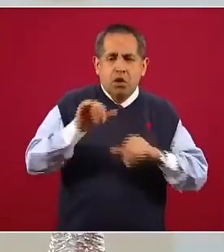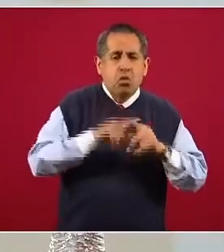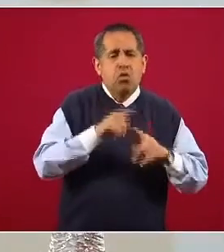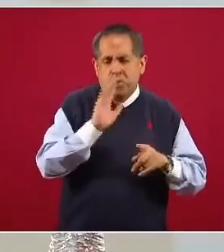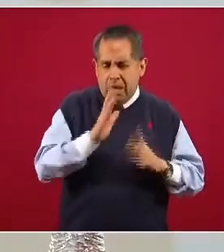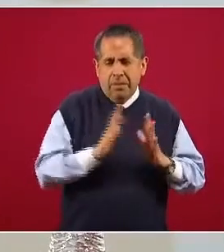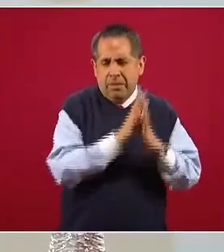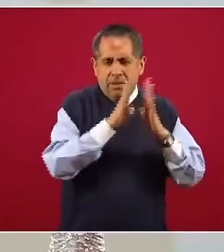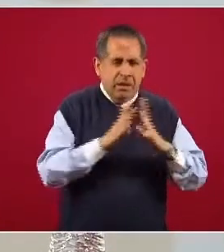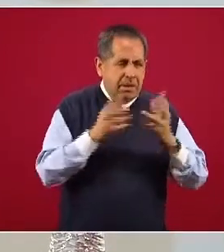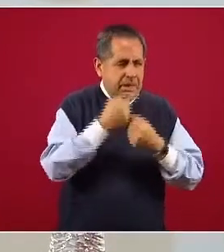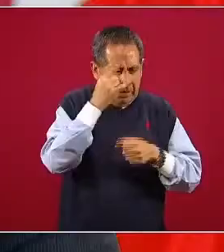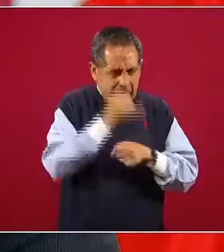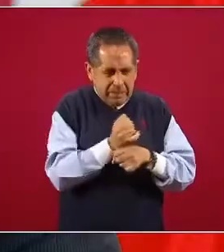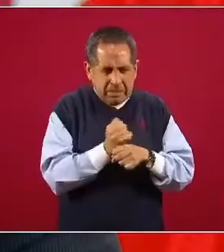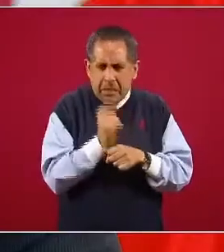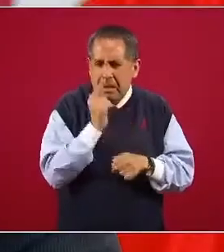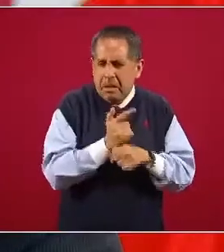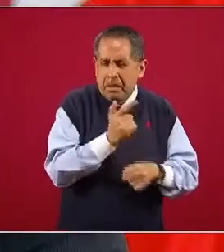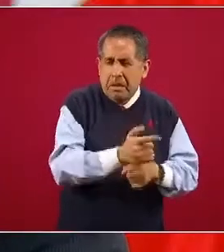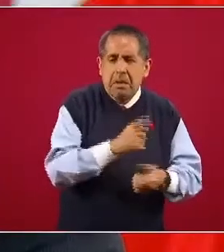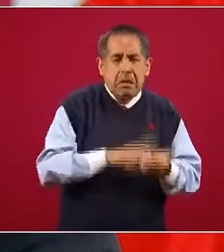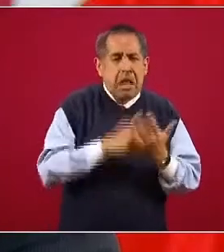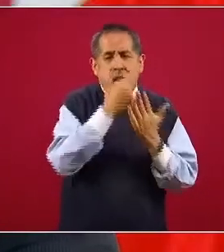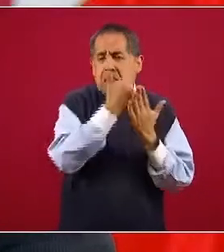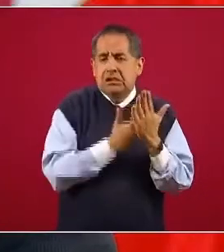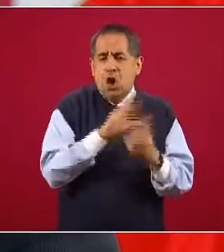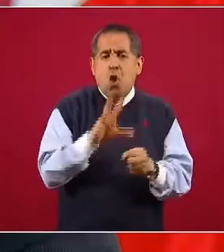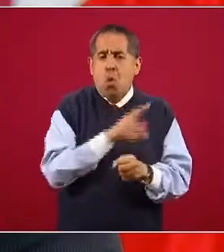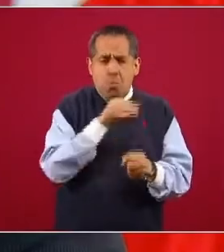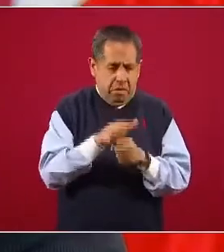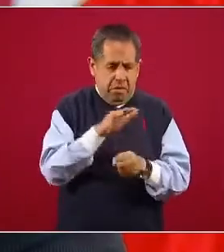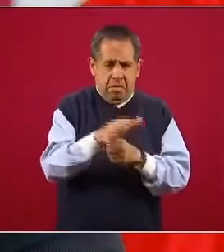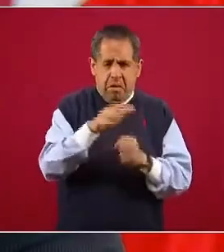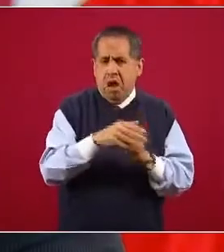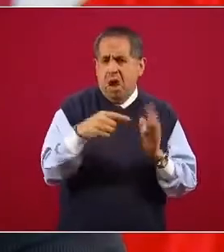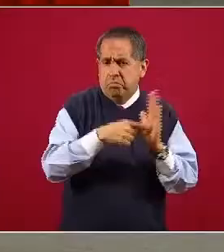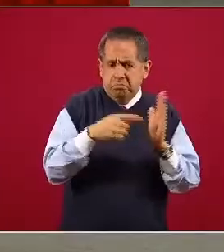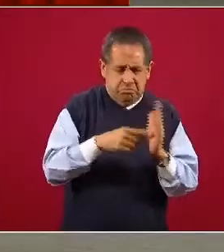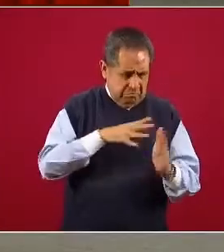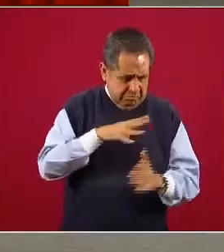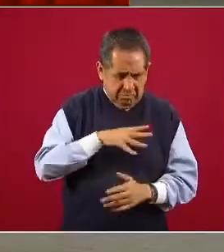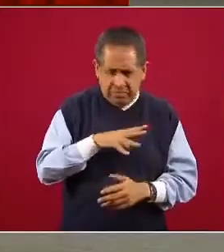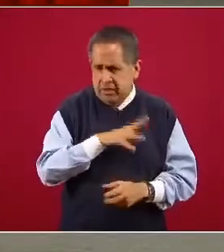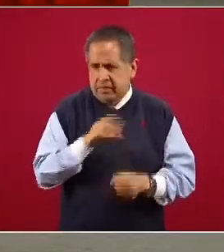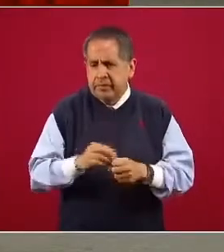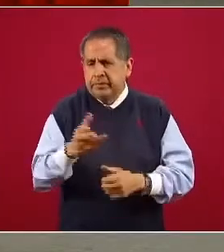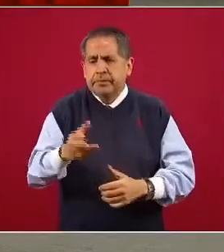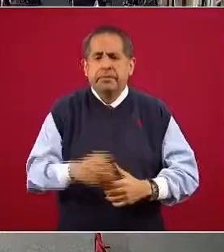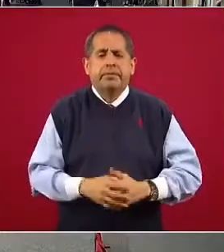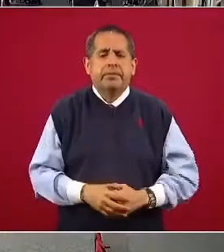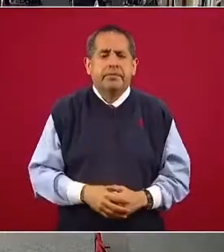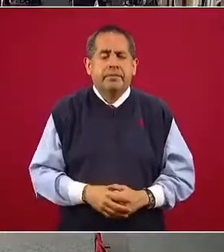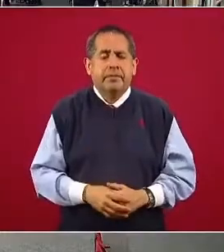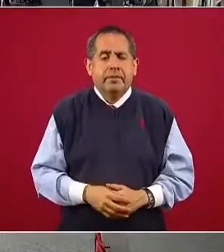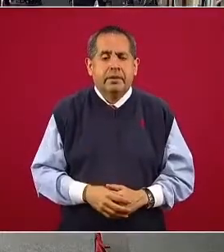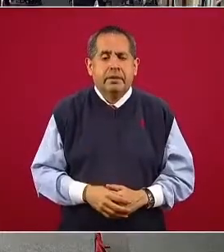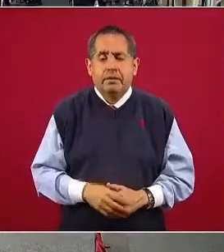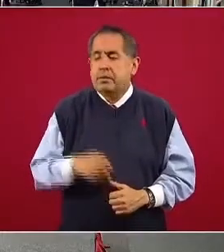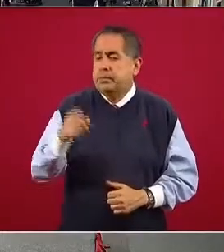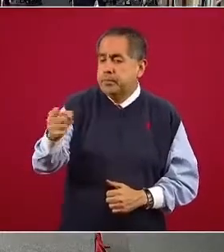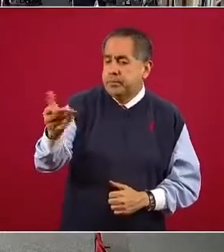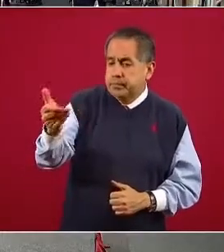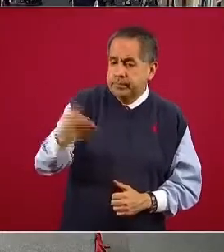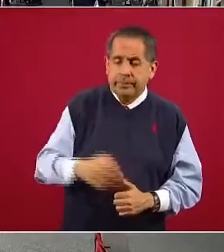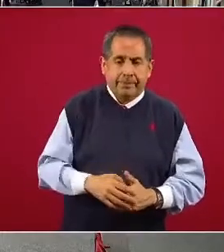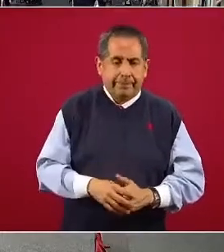han participado en investigaciones universitarios y la lista completa de los laboratorios privados. Gracias, doctor. La